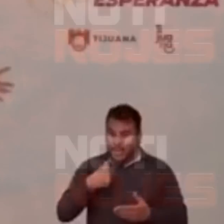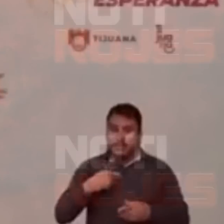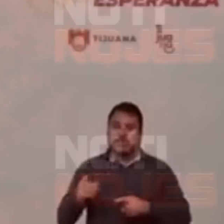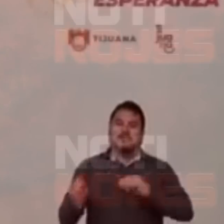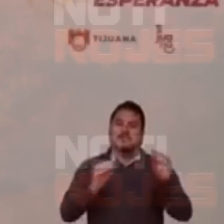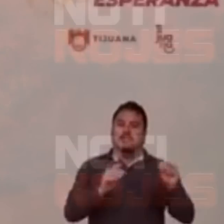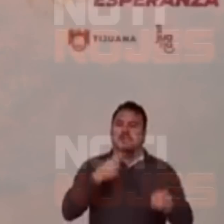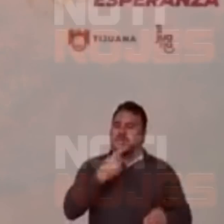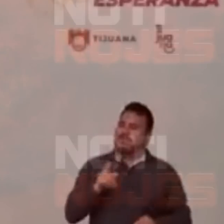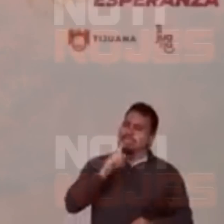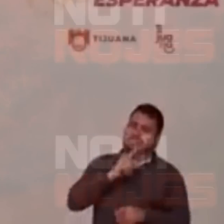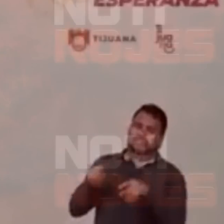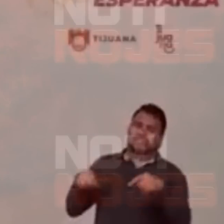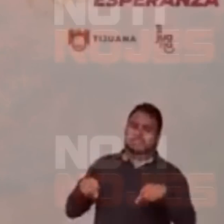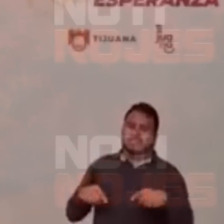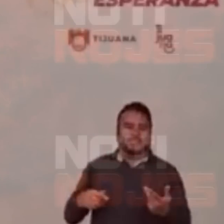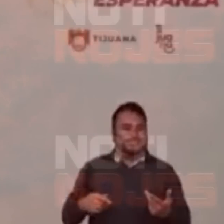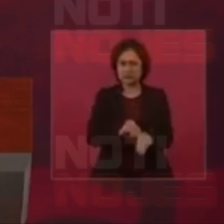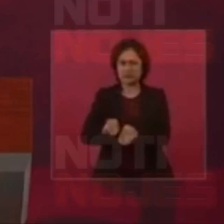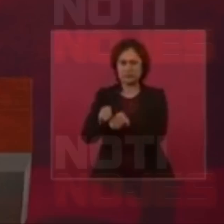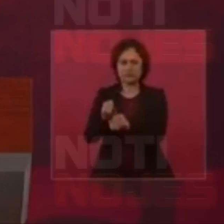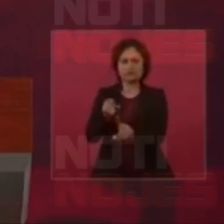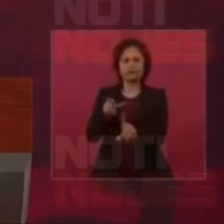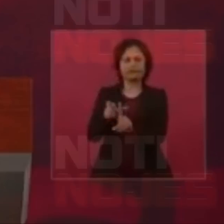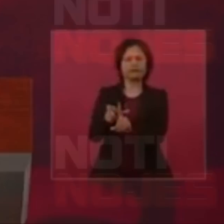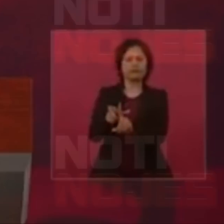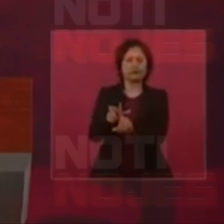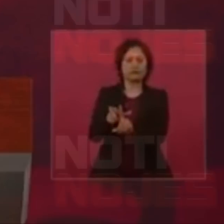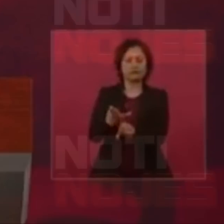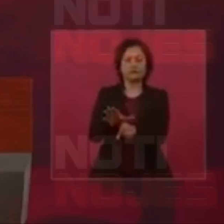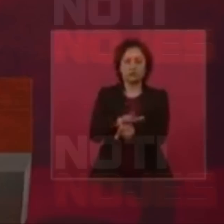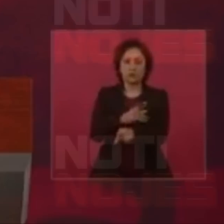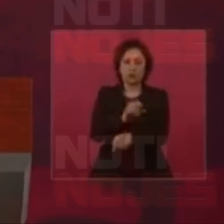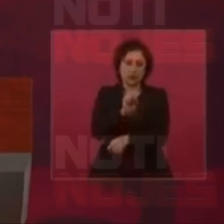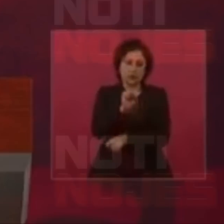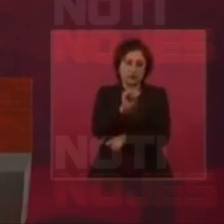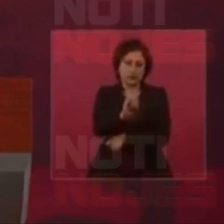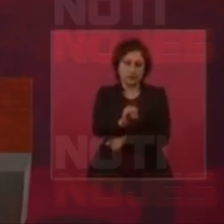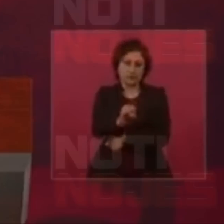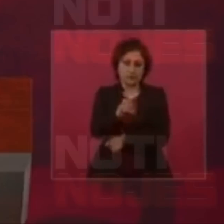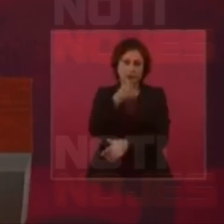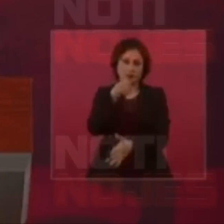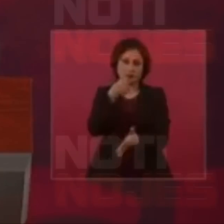¡qué bárbara! Tiene miedo. Pero no, no tenemos miedo. Porque sí ha recibido amenazas.